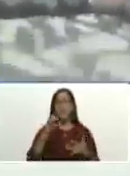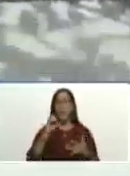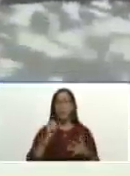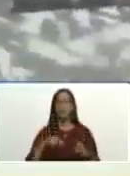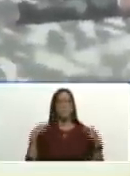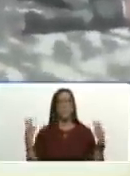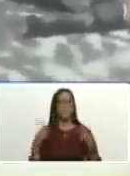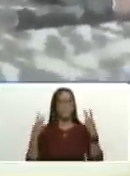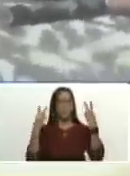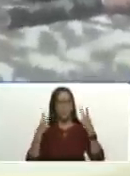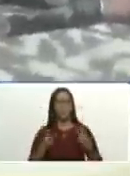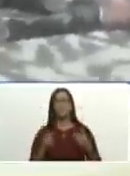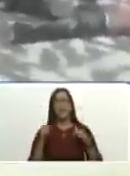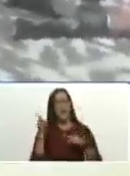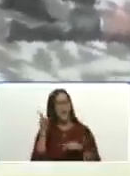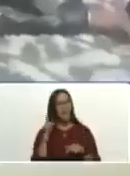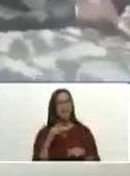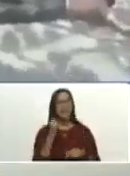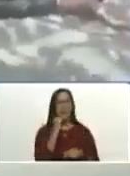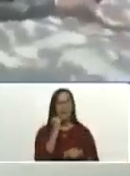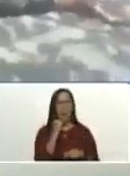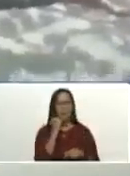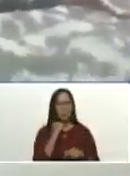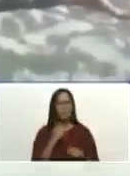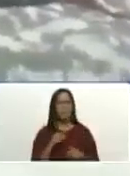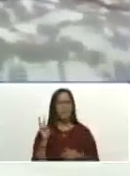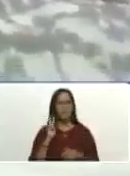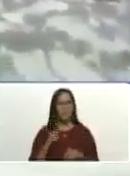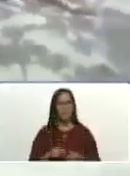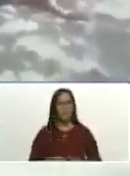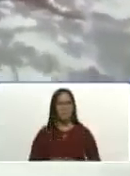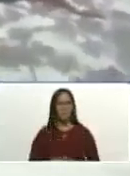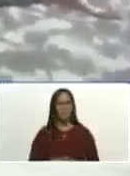vez más a este intento de invasión mercenaria a Venezuela.